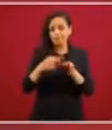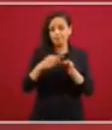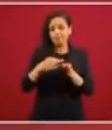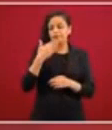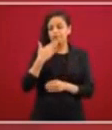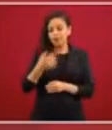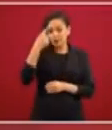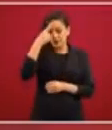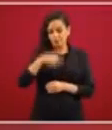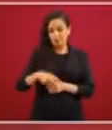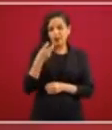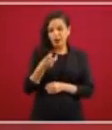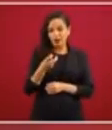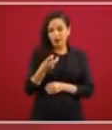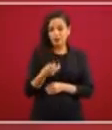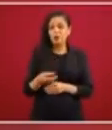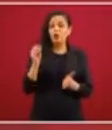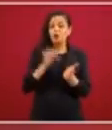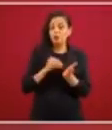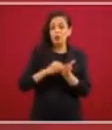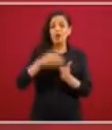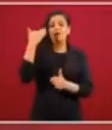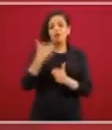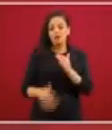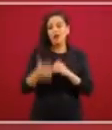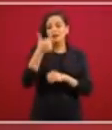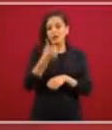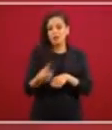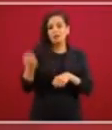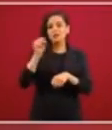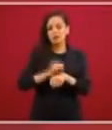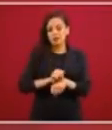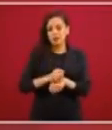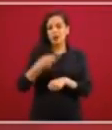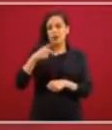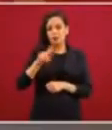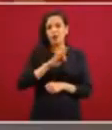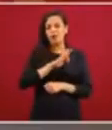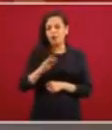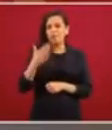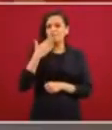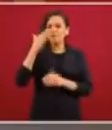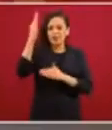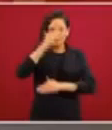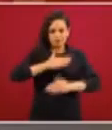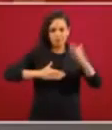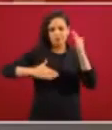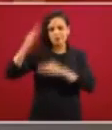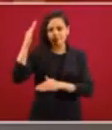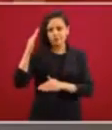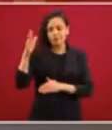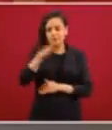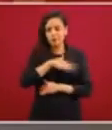todavía de esta epidemia y las vamos a poder enfrentar con éxito si mantenemos ese espíritu y ese buen ánimo.